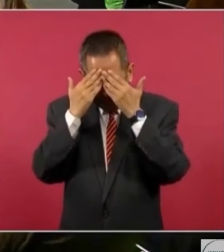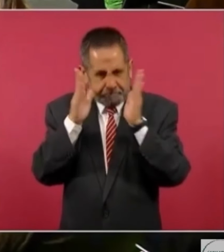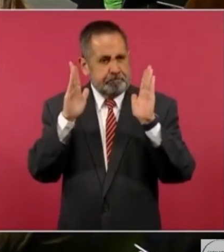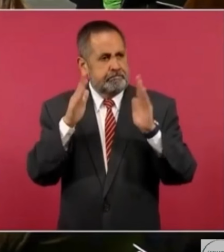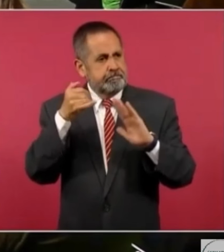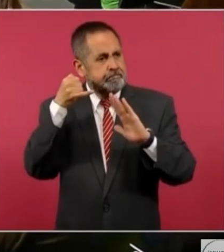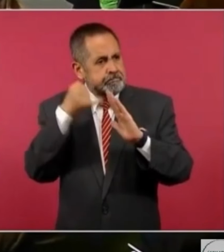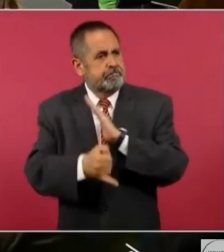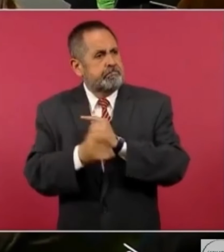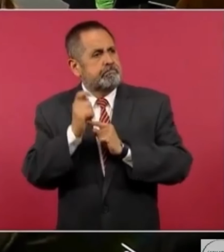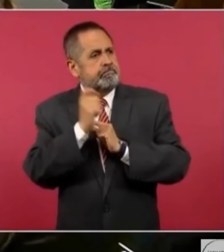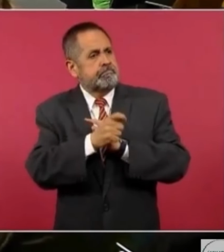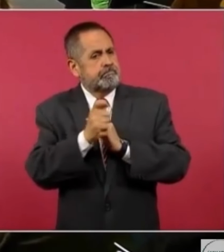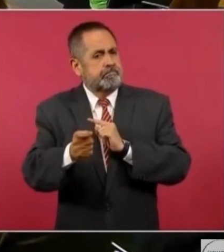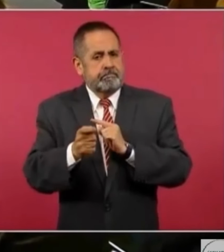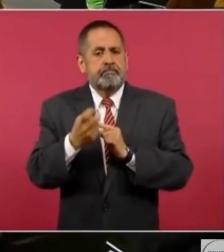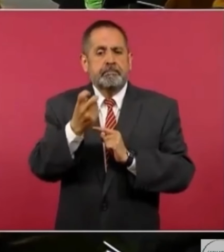todo,